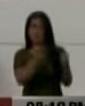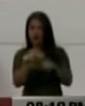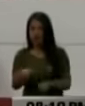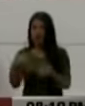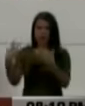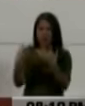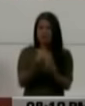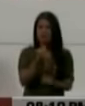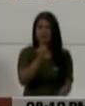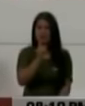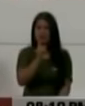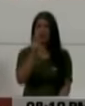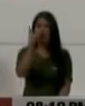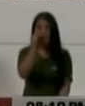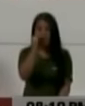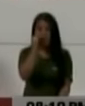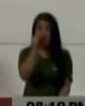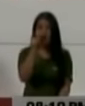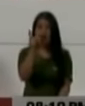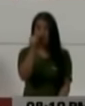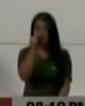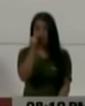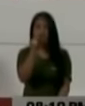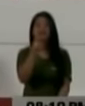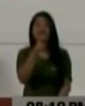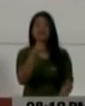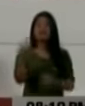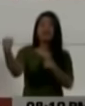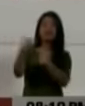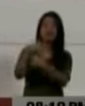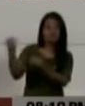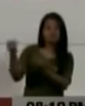acompañante es un enviado del Papa.